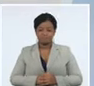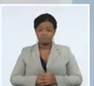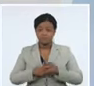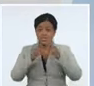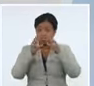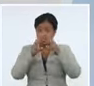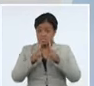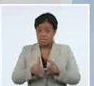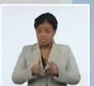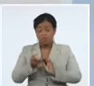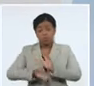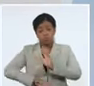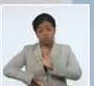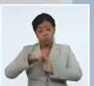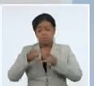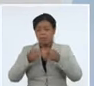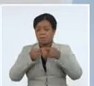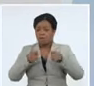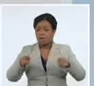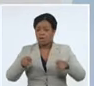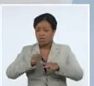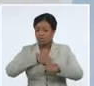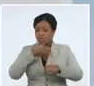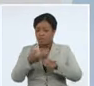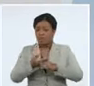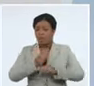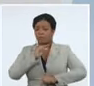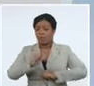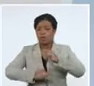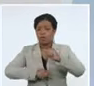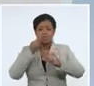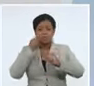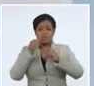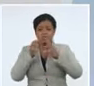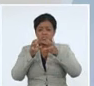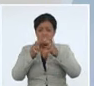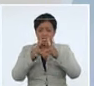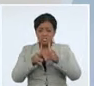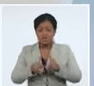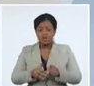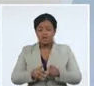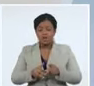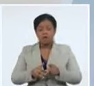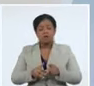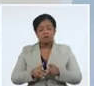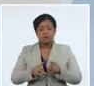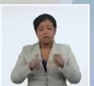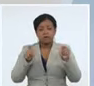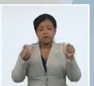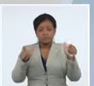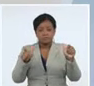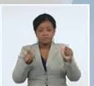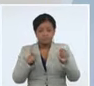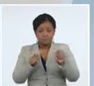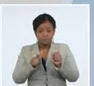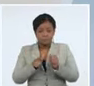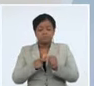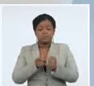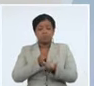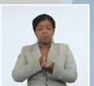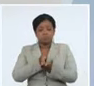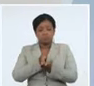elevada, pero como vamos a ver más adelante, es una cifra que ha venido bajando de manera